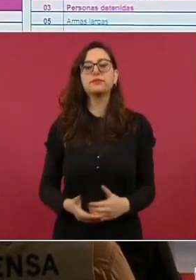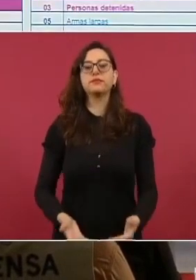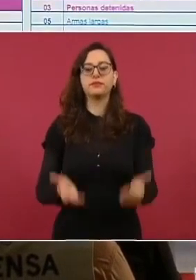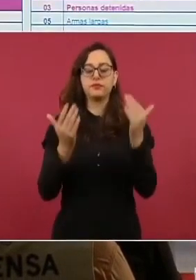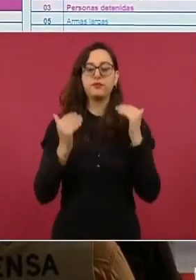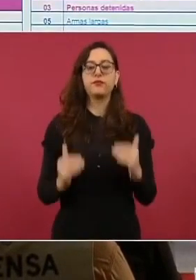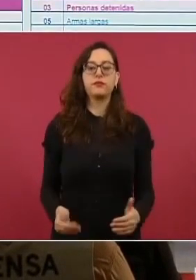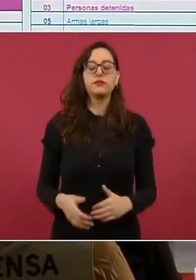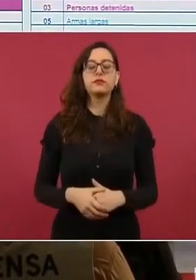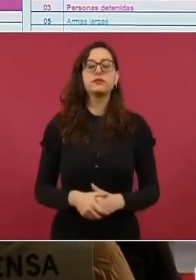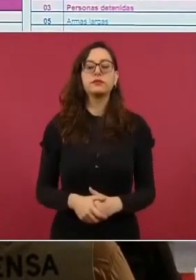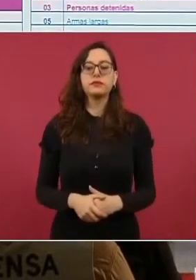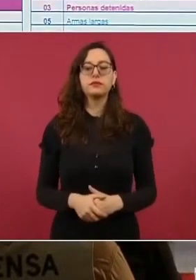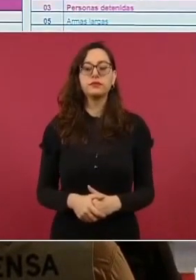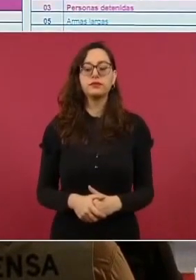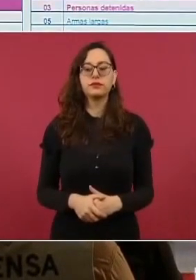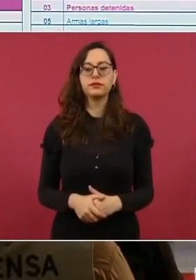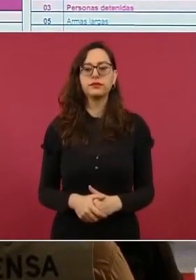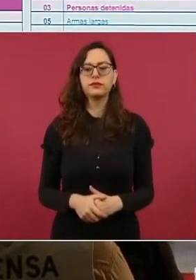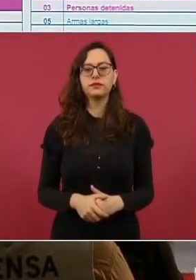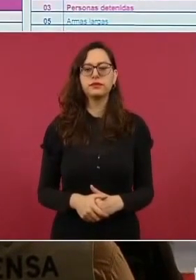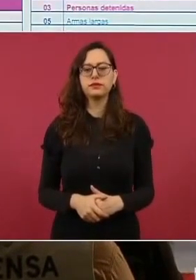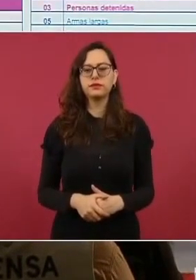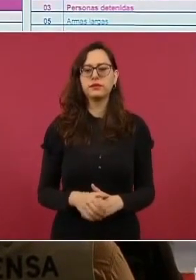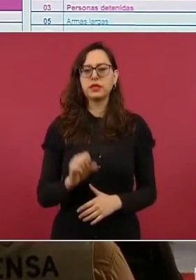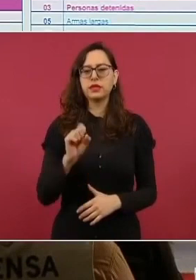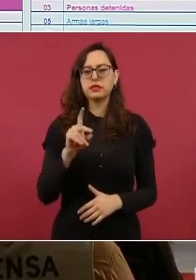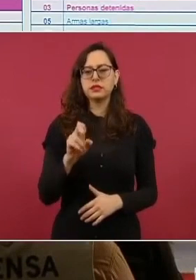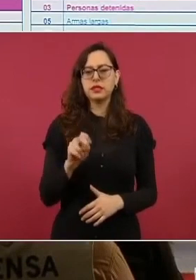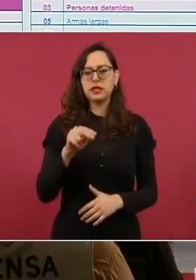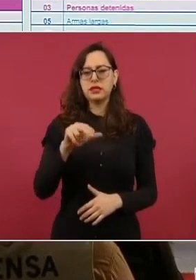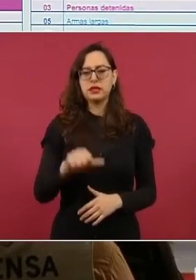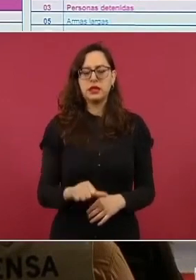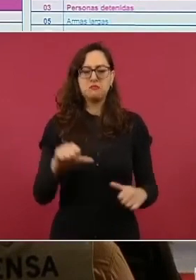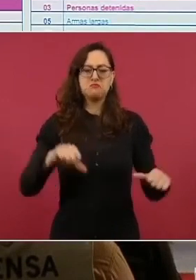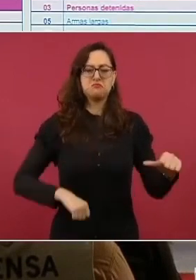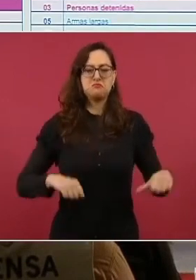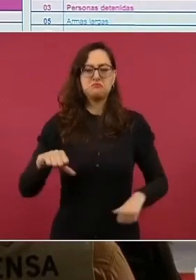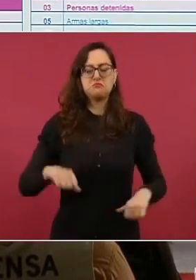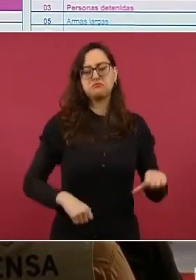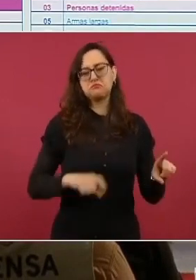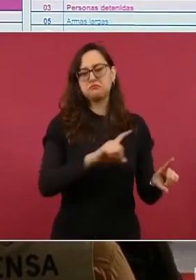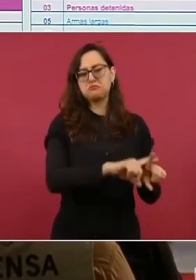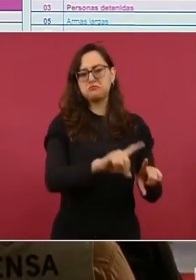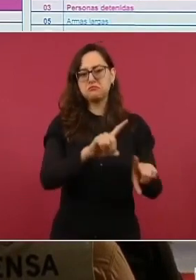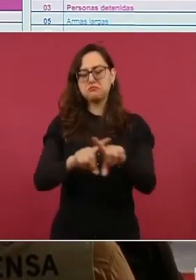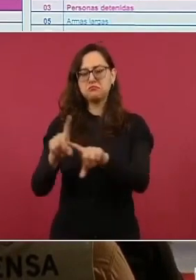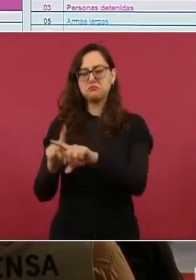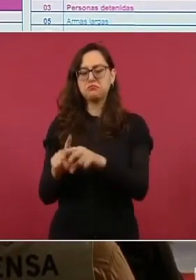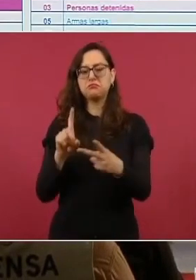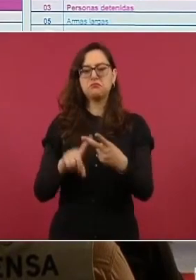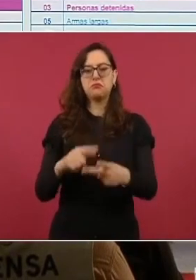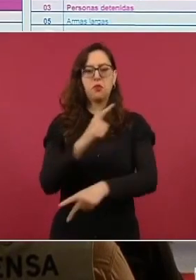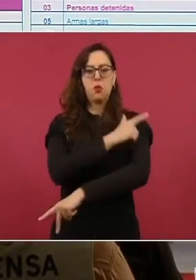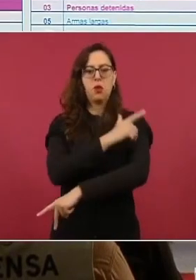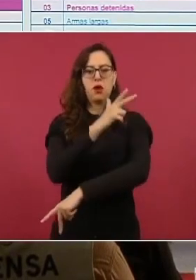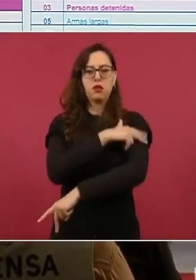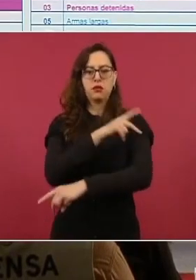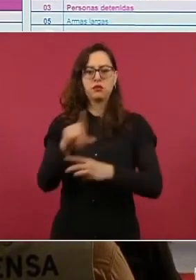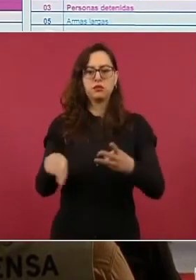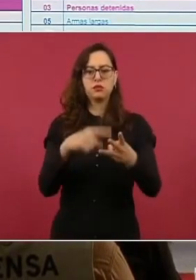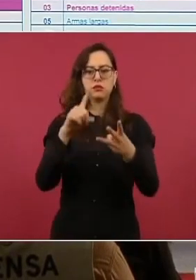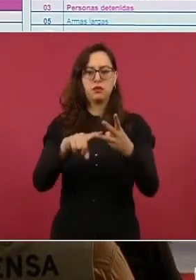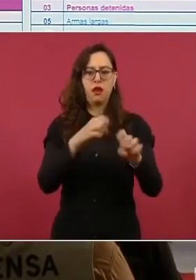Diferentes operaciones por parte de la Secretaría de la Defensa Nacional, en coordinación con la Guardia Nacional y autoridades